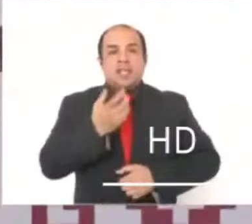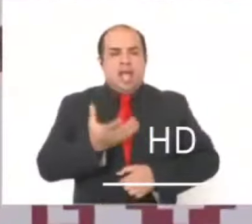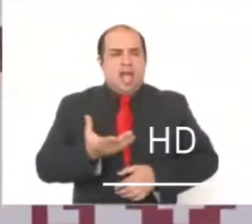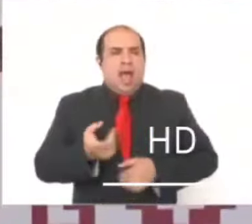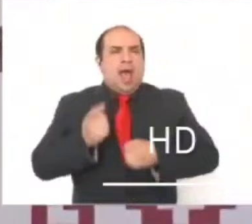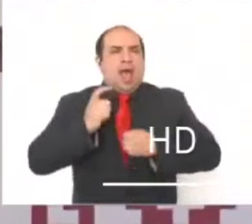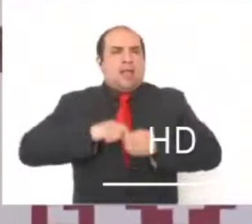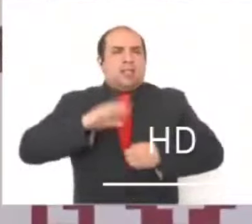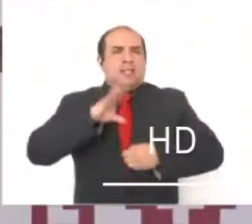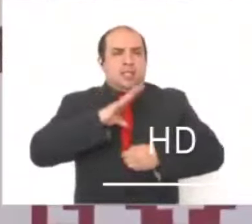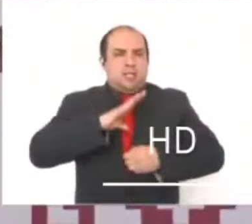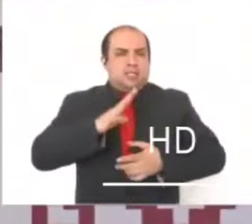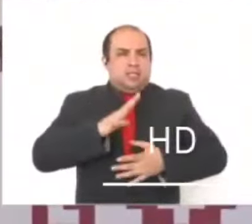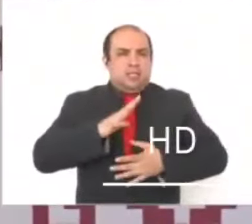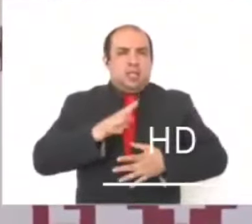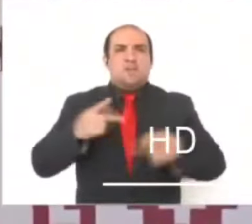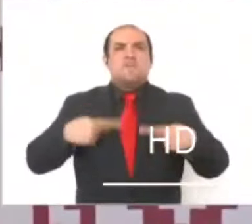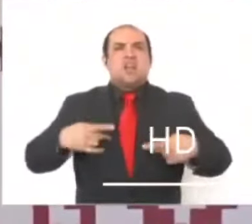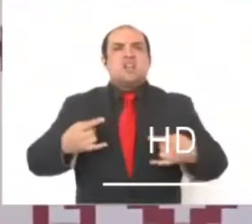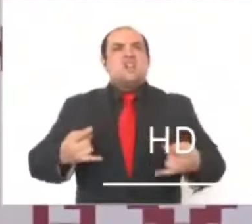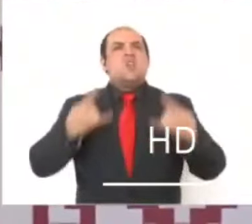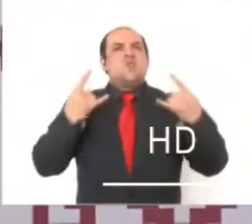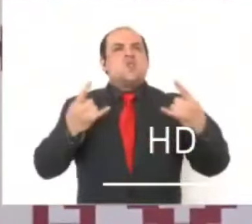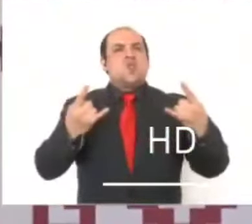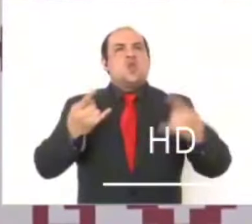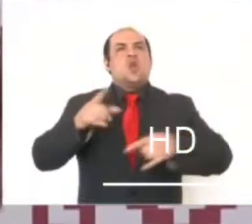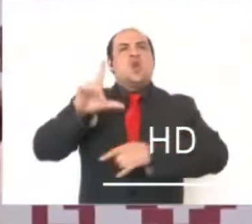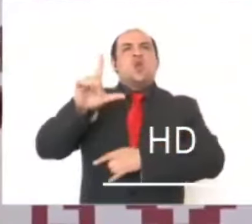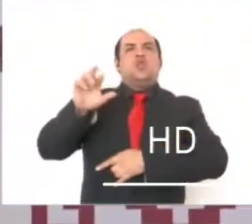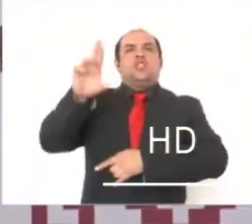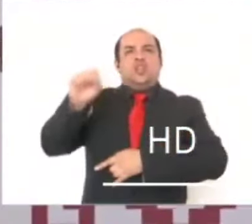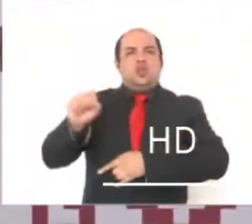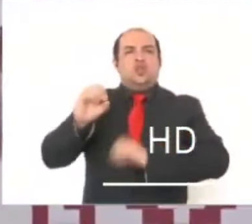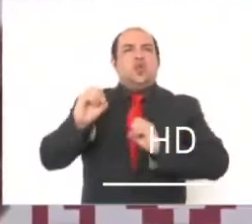adentro. Los rockeros, los blueseros, los que